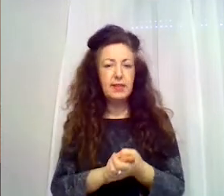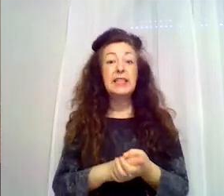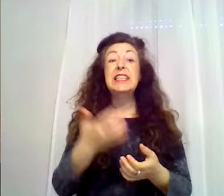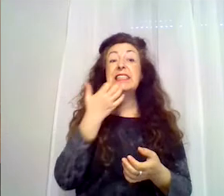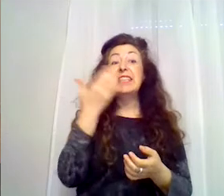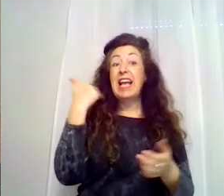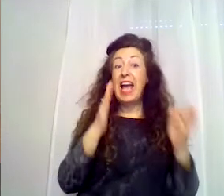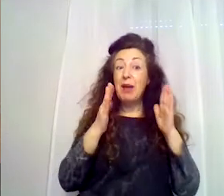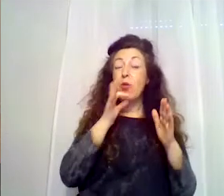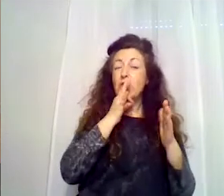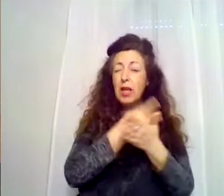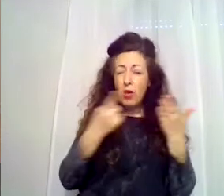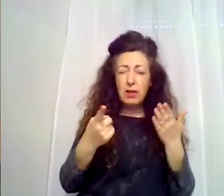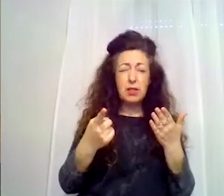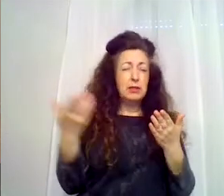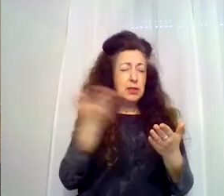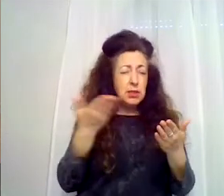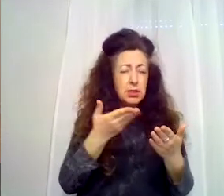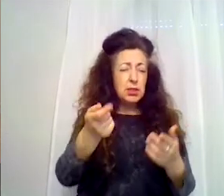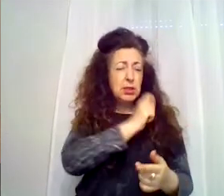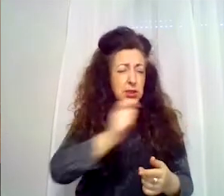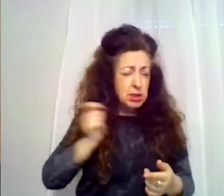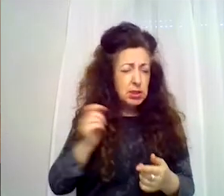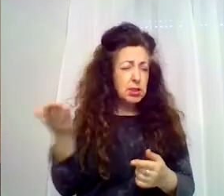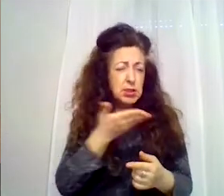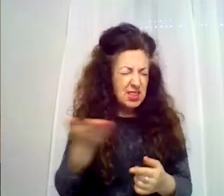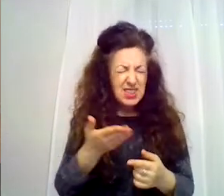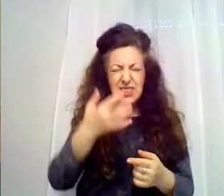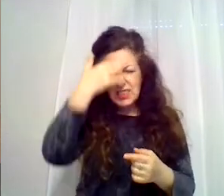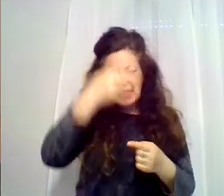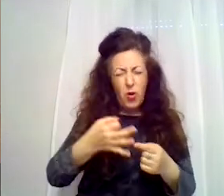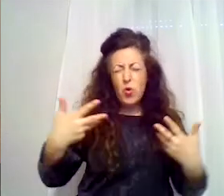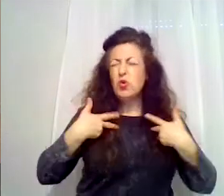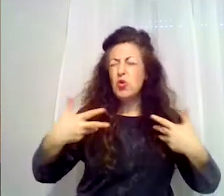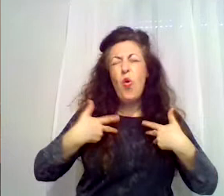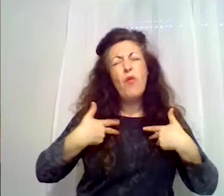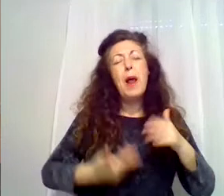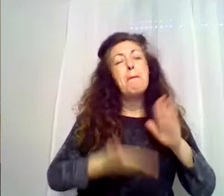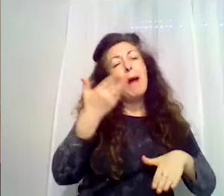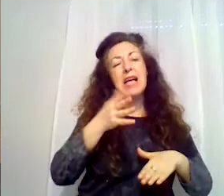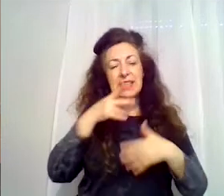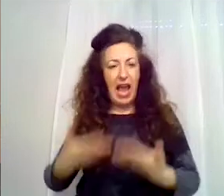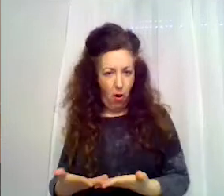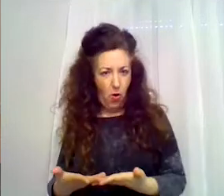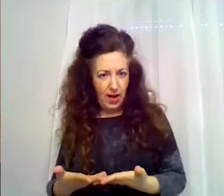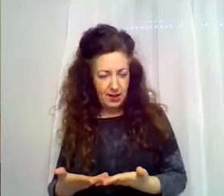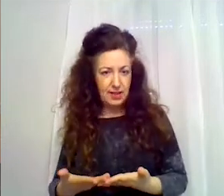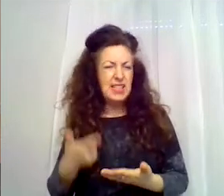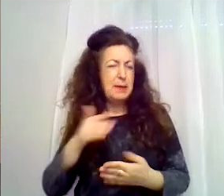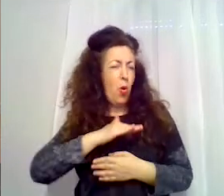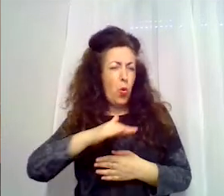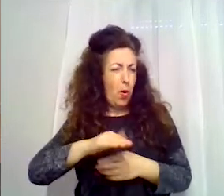el punto de vista actual, porque evidentemente hoy somos muchísimo más puritanos, estamos mucho más controlados, hay